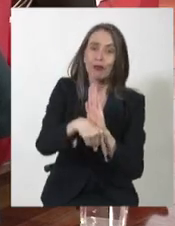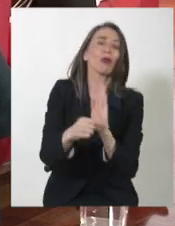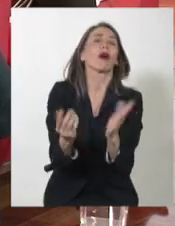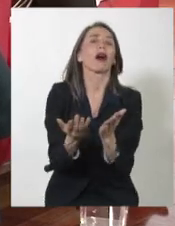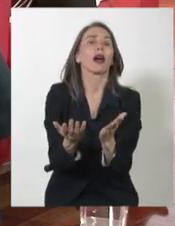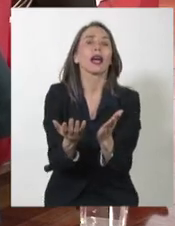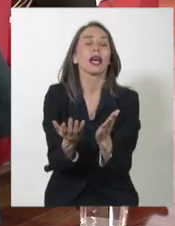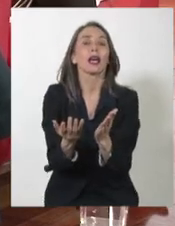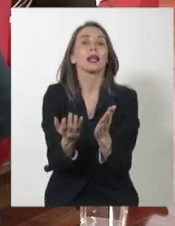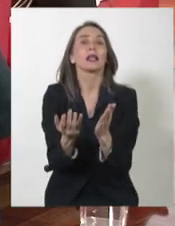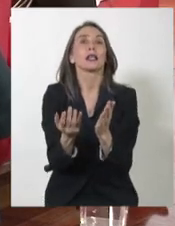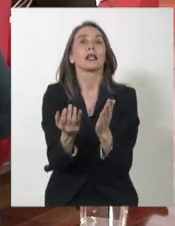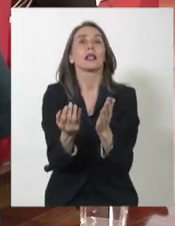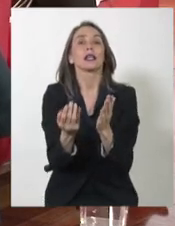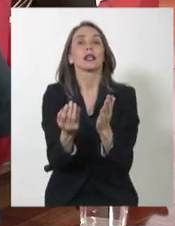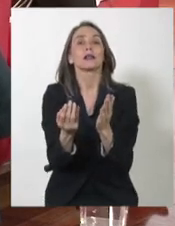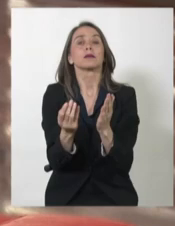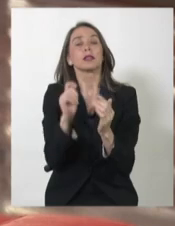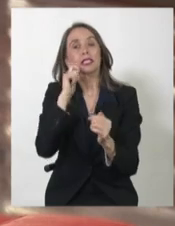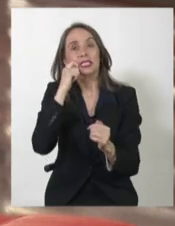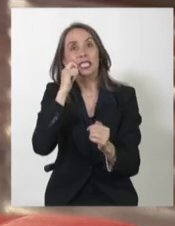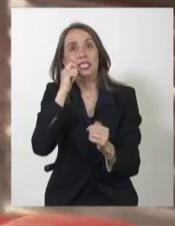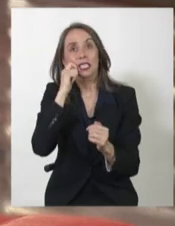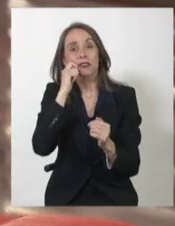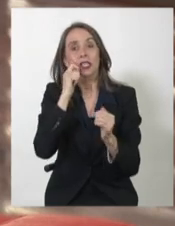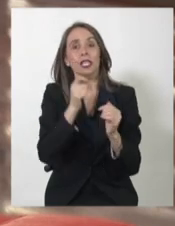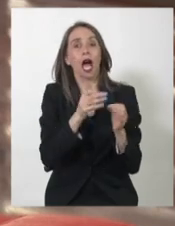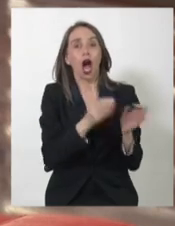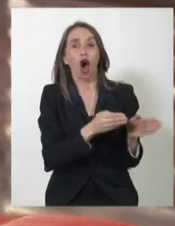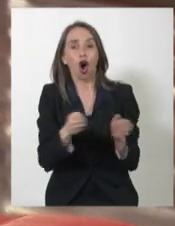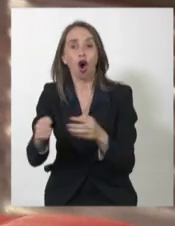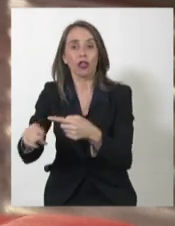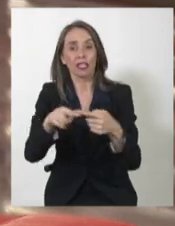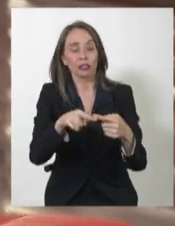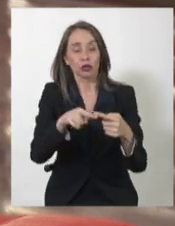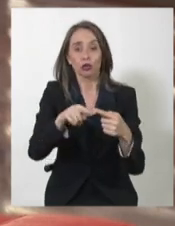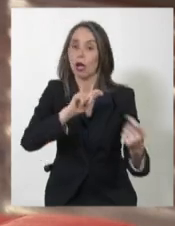es desestabilizar, en un buen sentido de la palabra, el orden social y